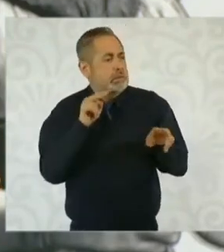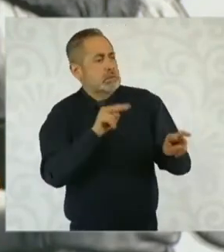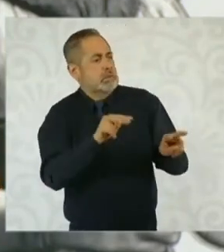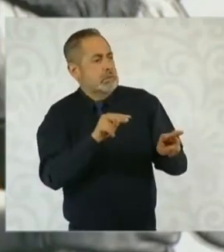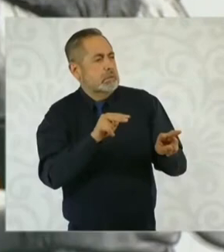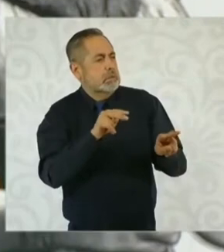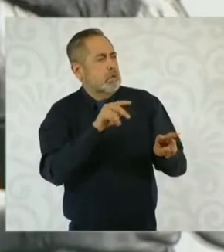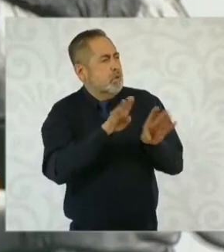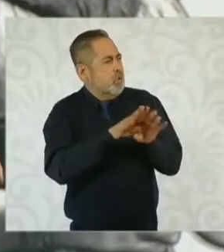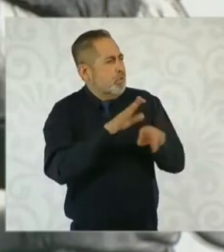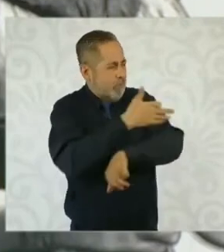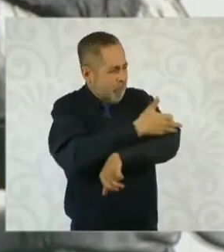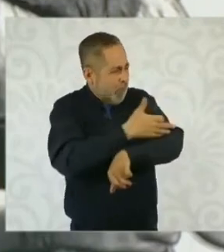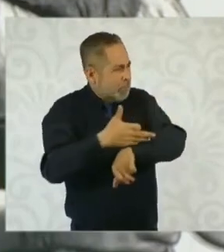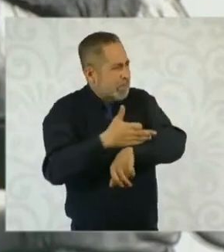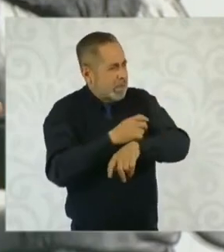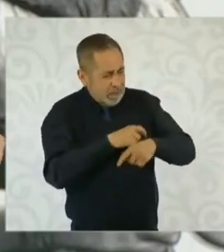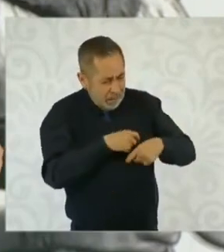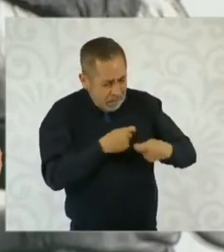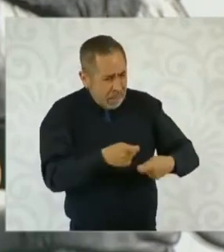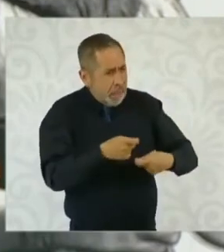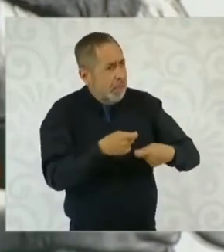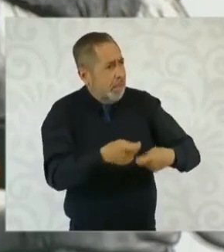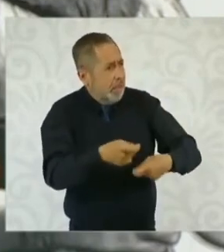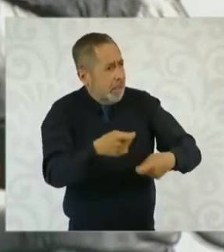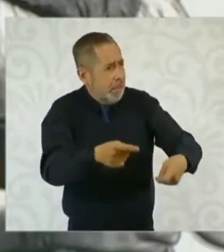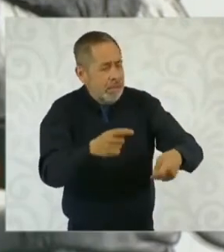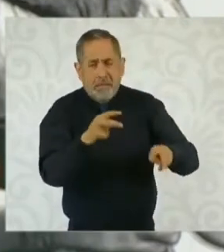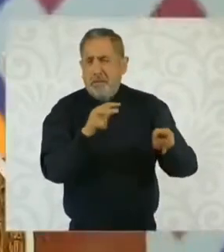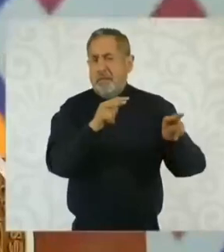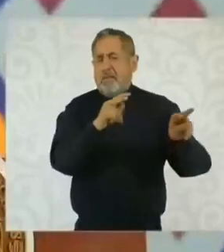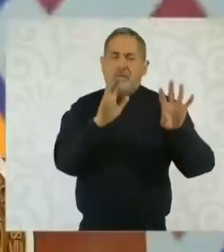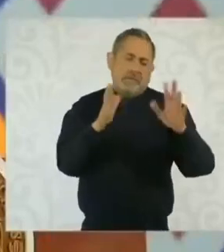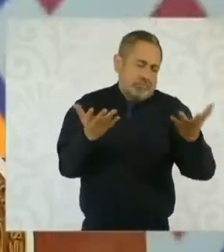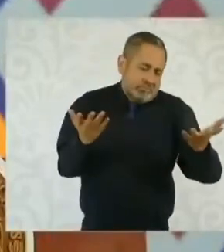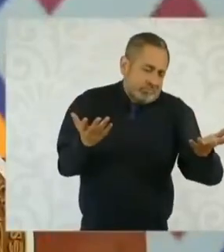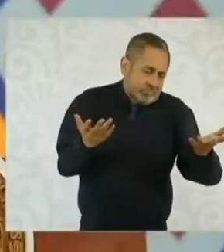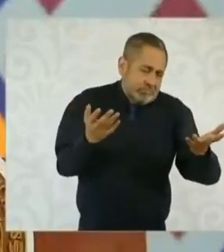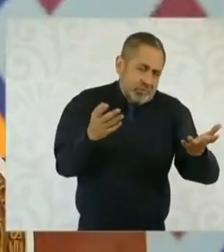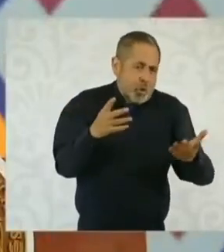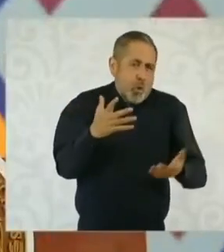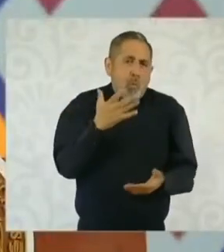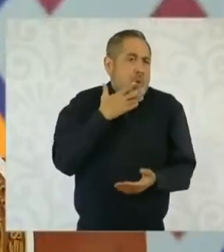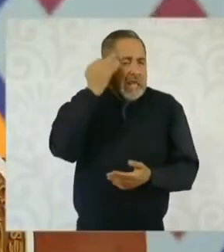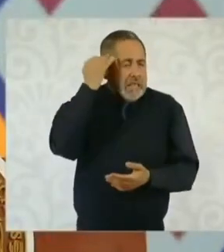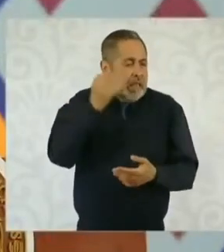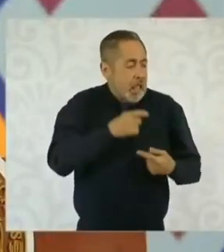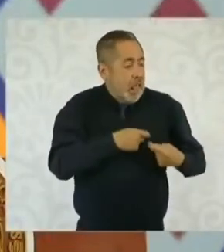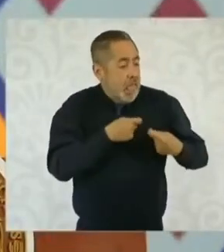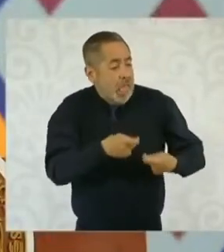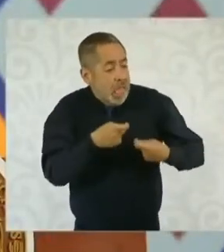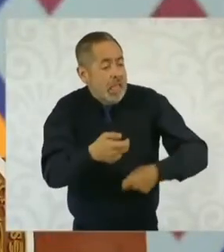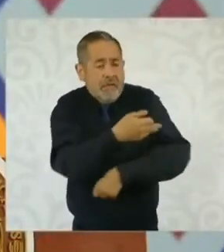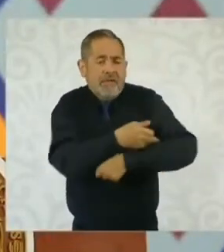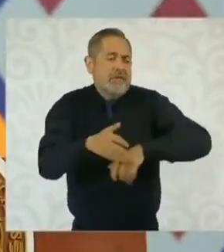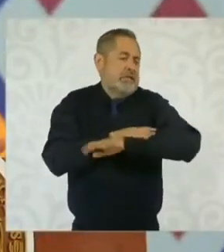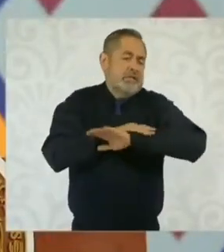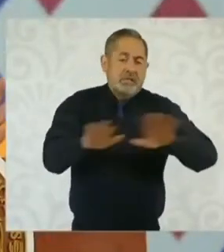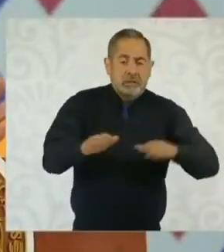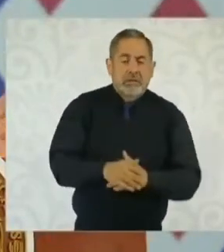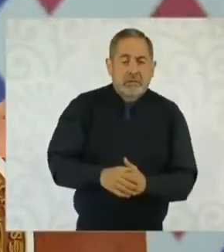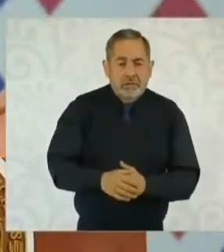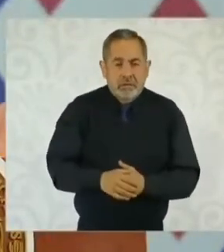de la República. No creo que sea una buena idea, ¿no? Entonces, más allá de decir